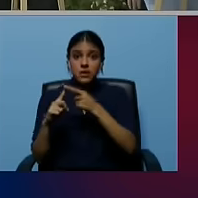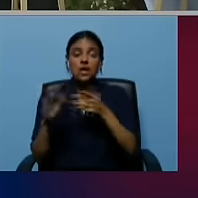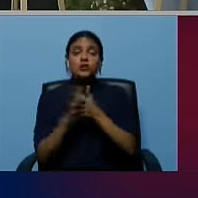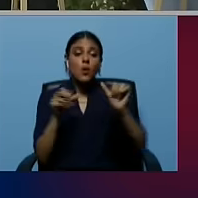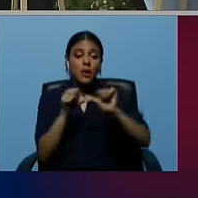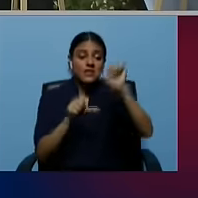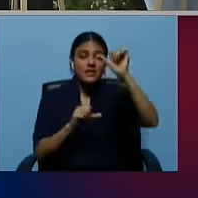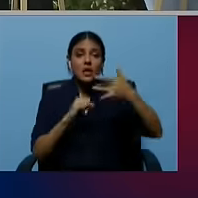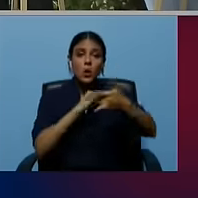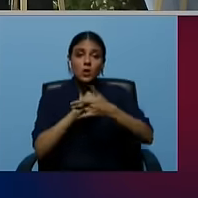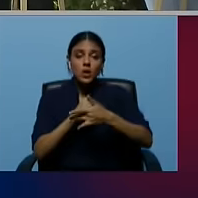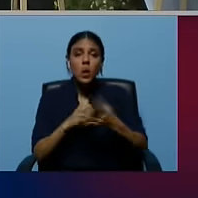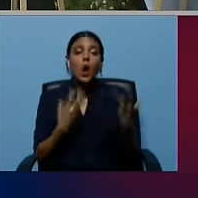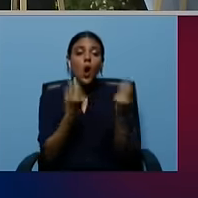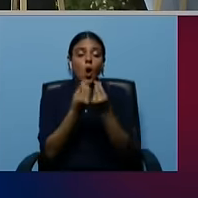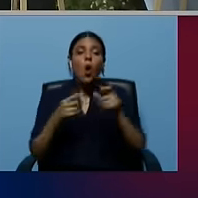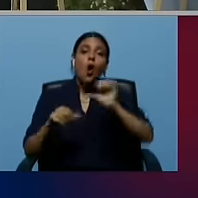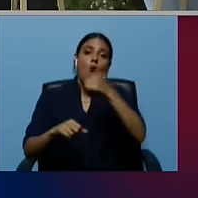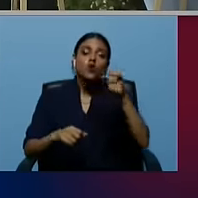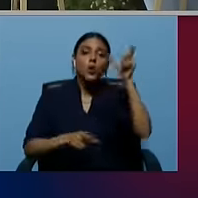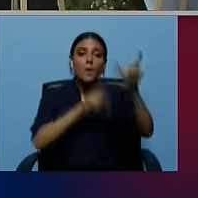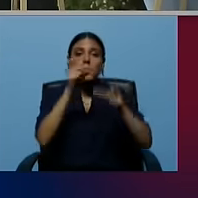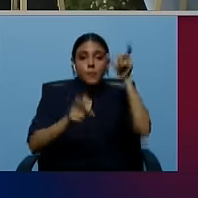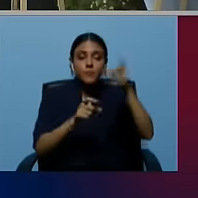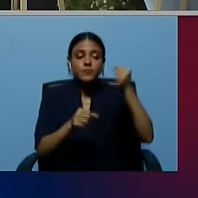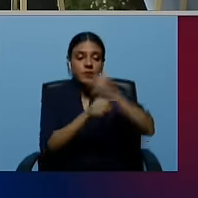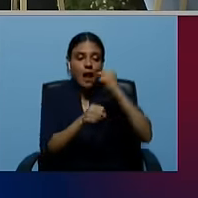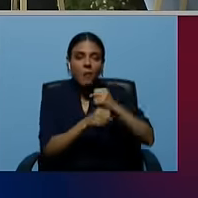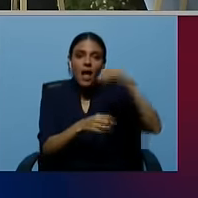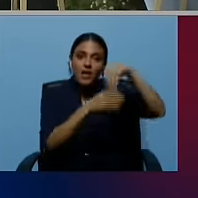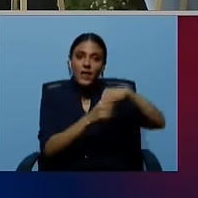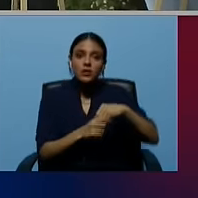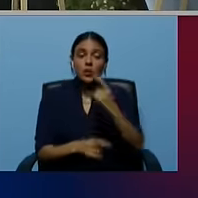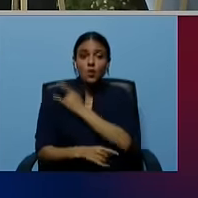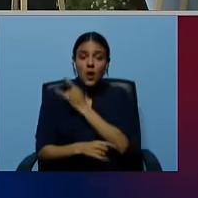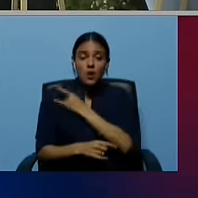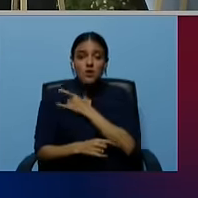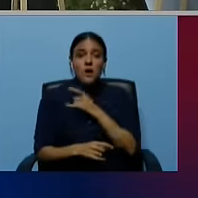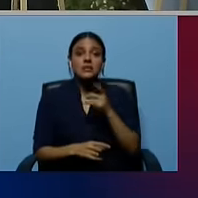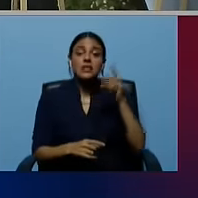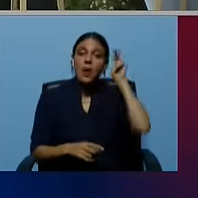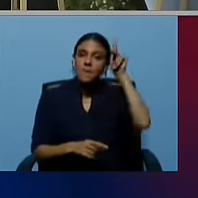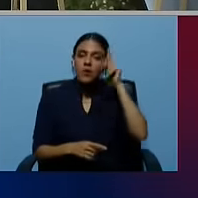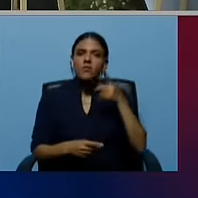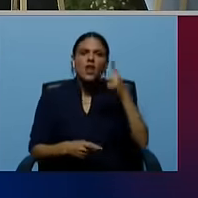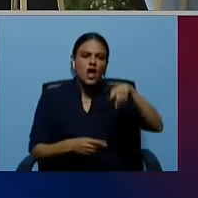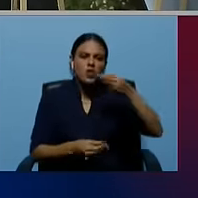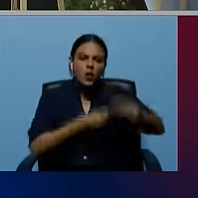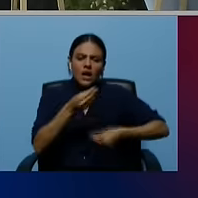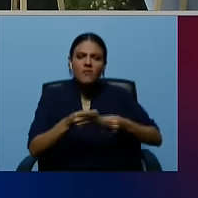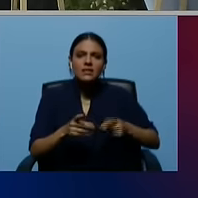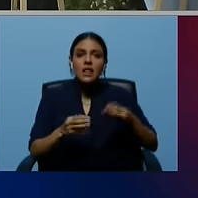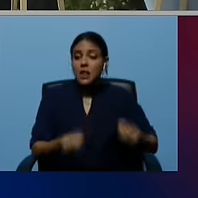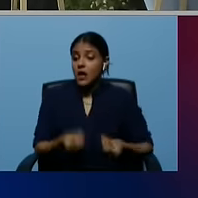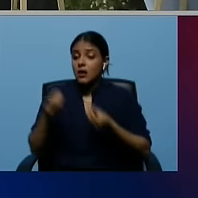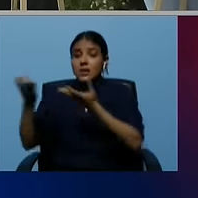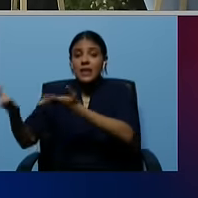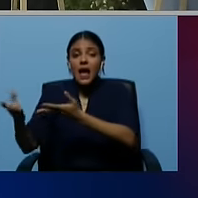Tecnológico, junto a algunos profesores de la UCB, porque va a proceder a entregar un